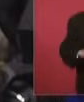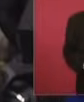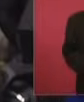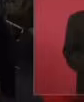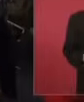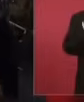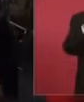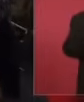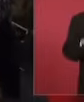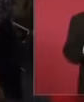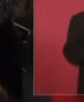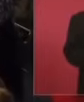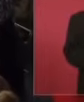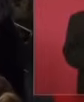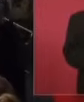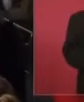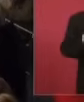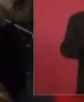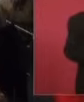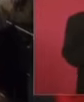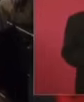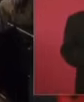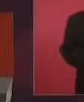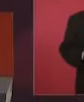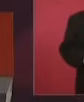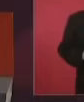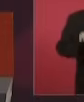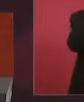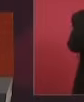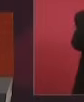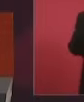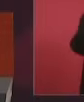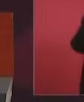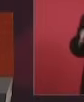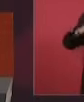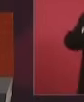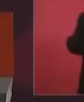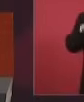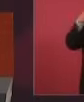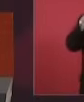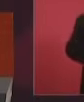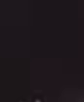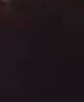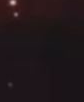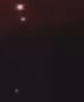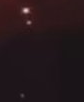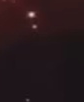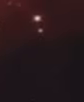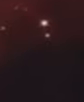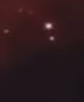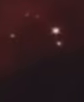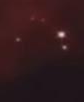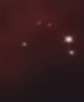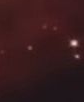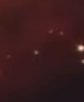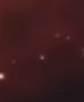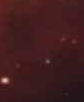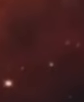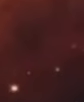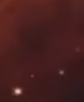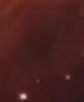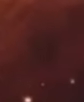Ponen a un palero, amigos, ahí como... Esto es una cosa ridícula. Ya no hayan qué hacer. Veamos la